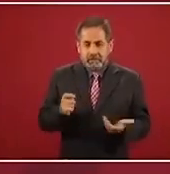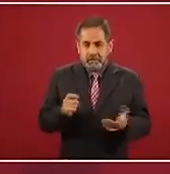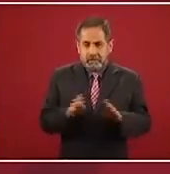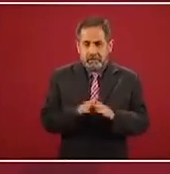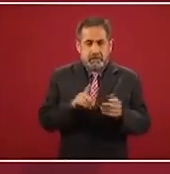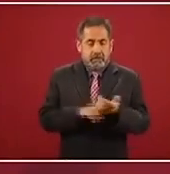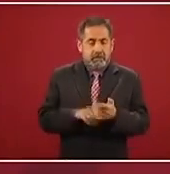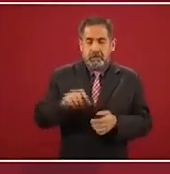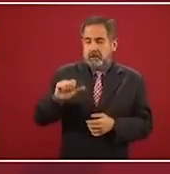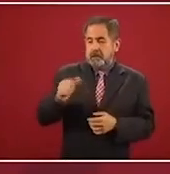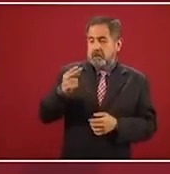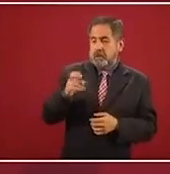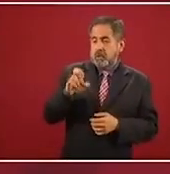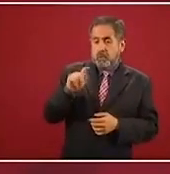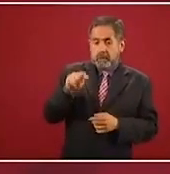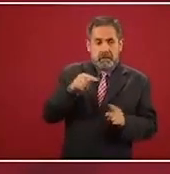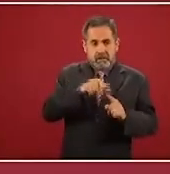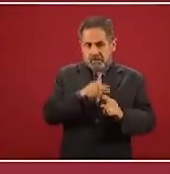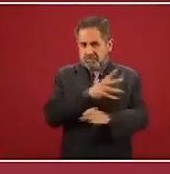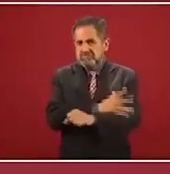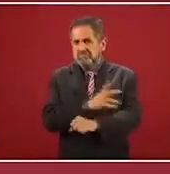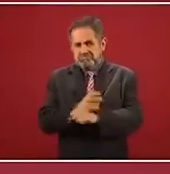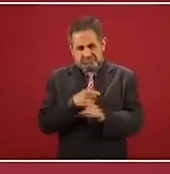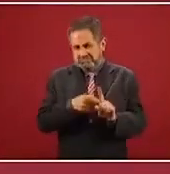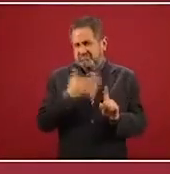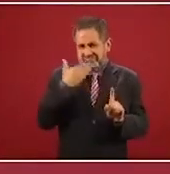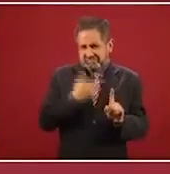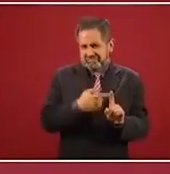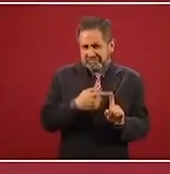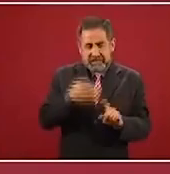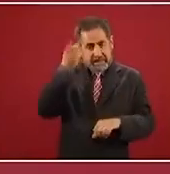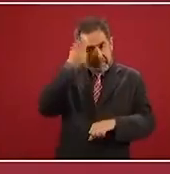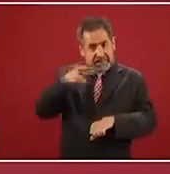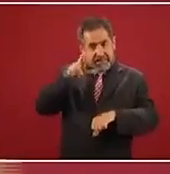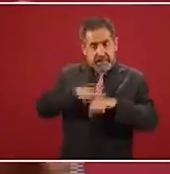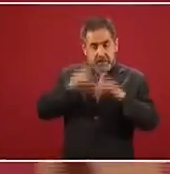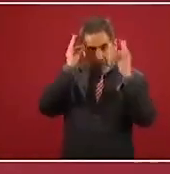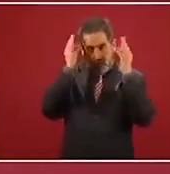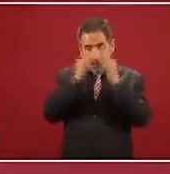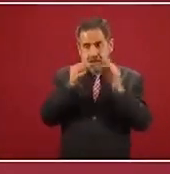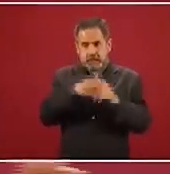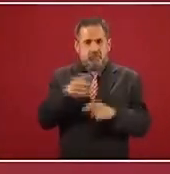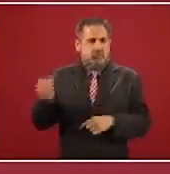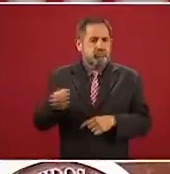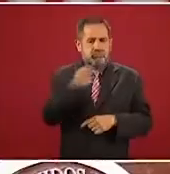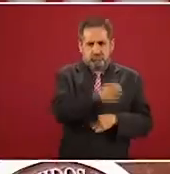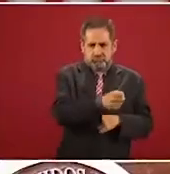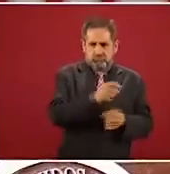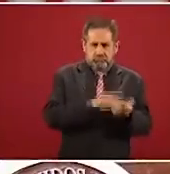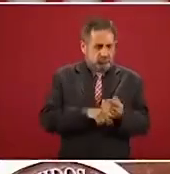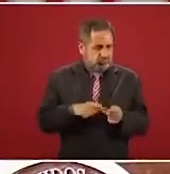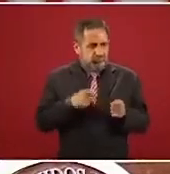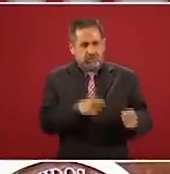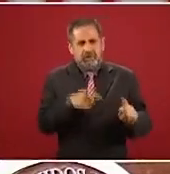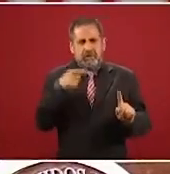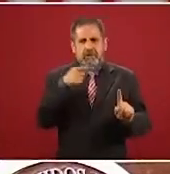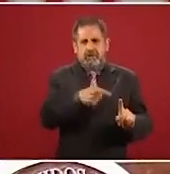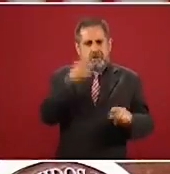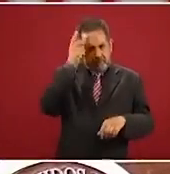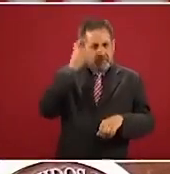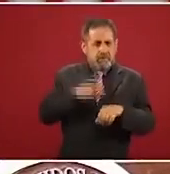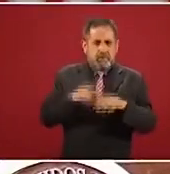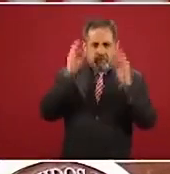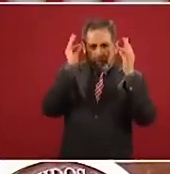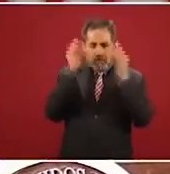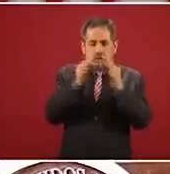Agüet es un agente honesta, el director de aduanas, por eso lo nombré director de aduanas.